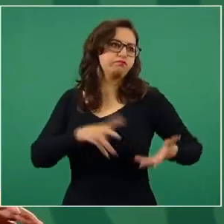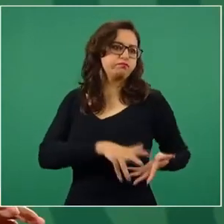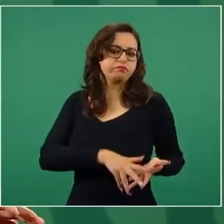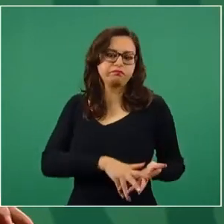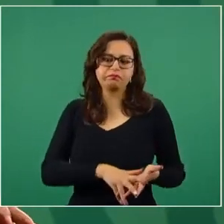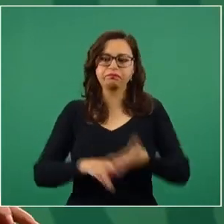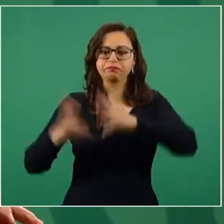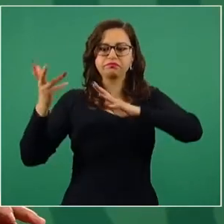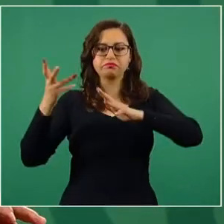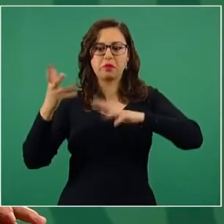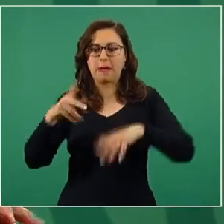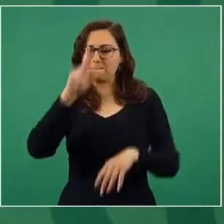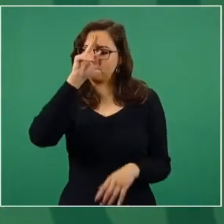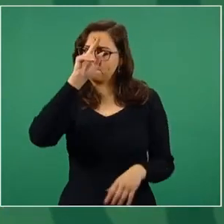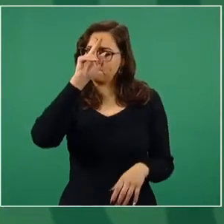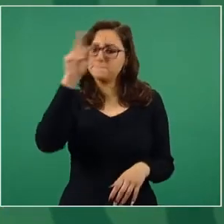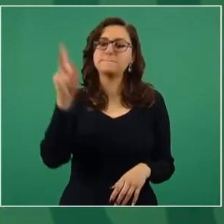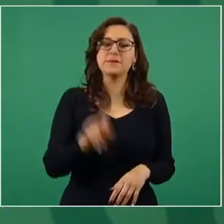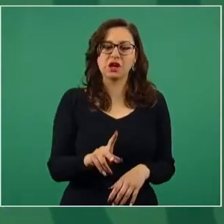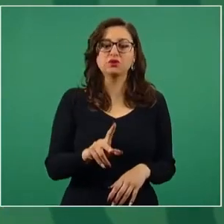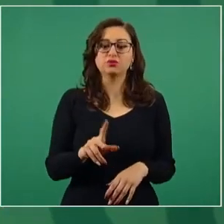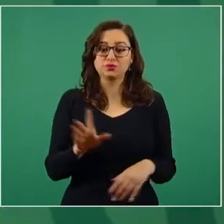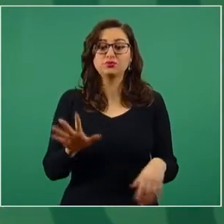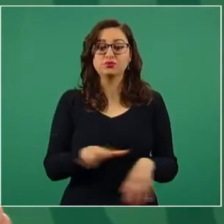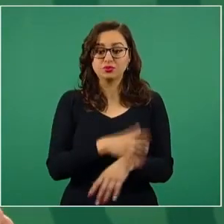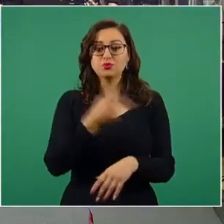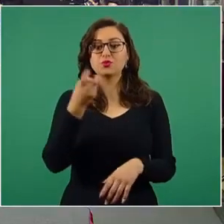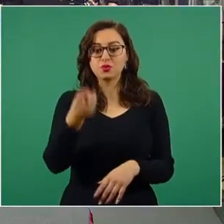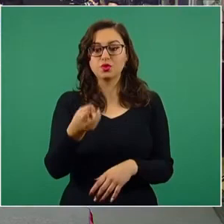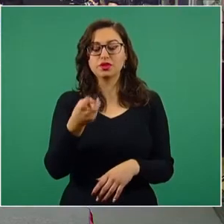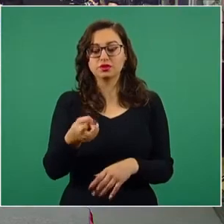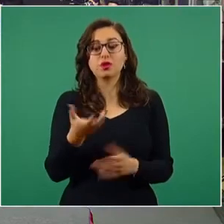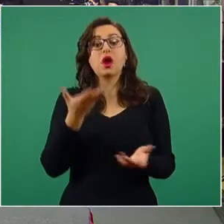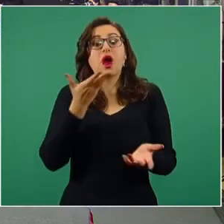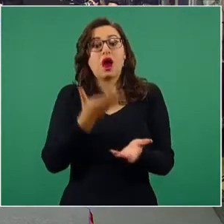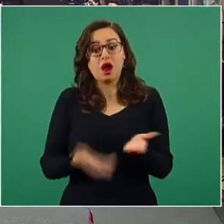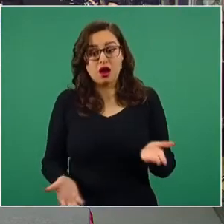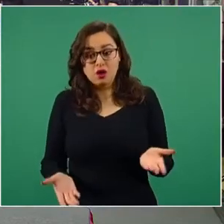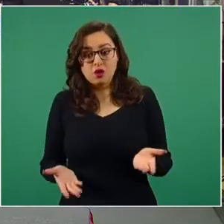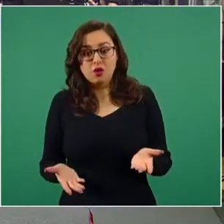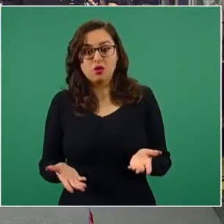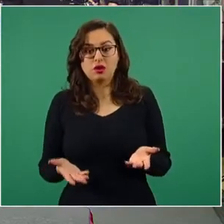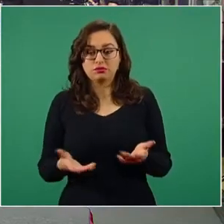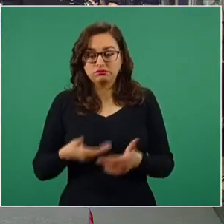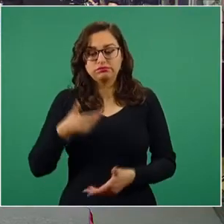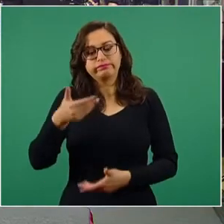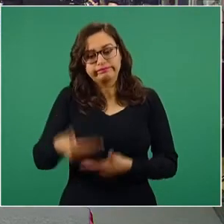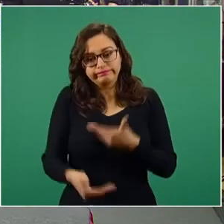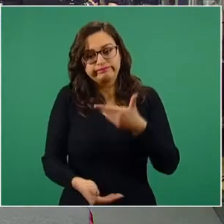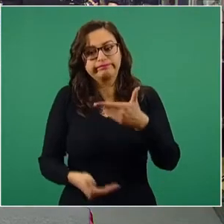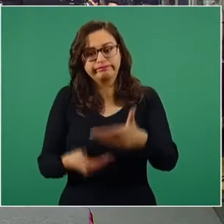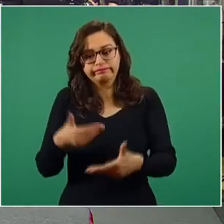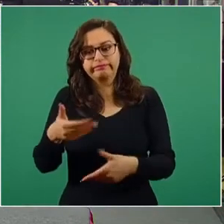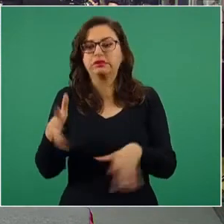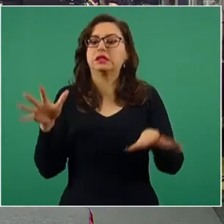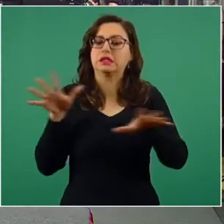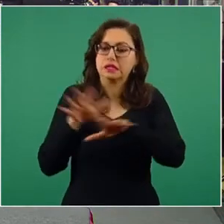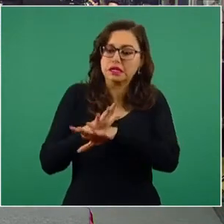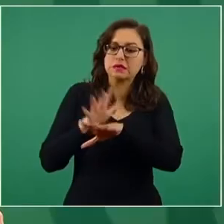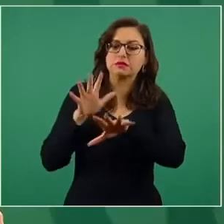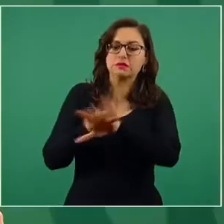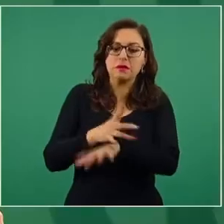la decadencia que estamos enfrentando con la transformación que está en práctica, que está en